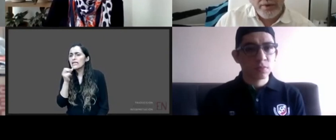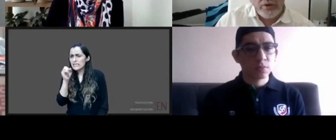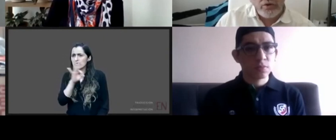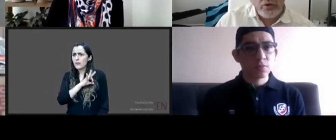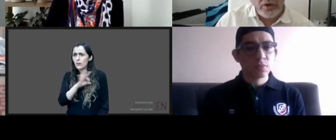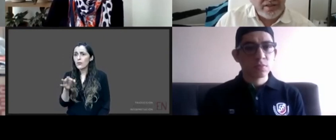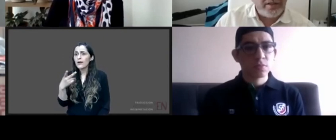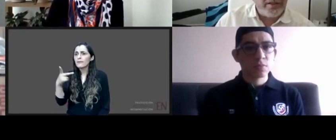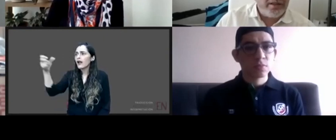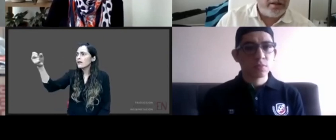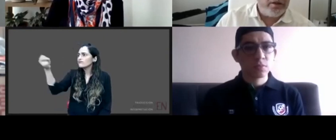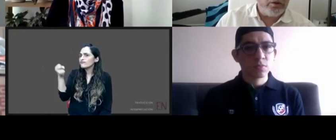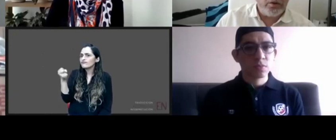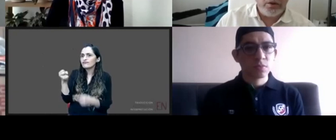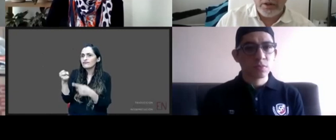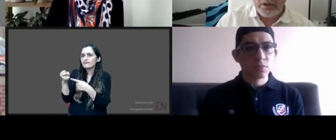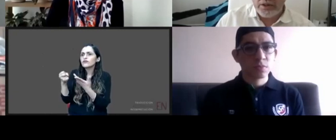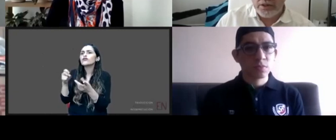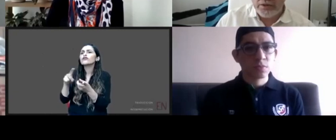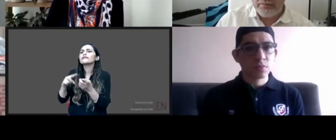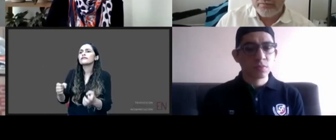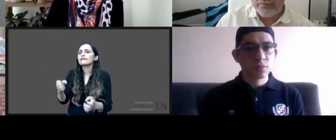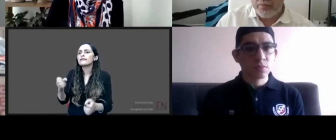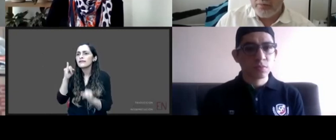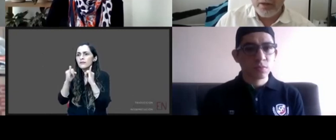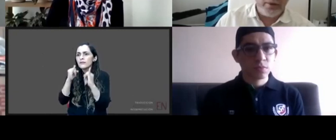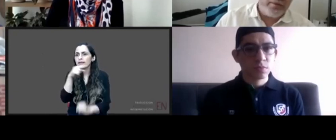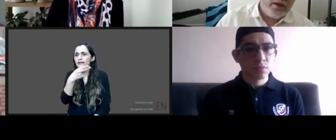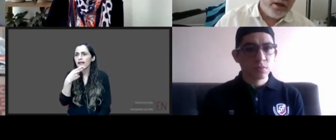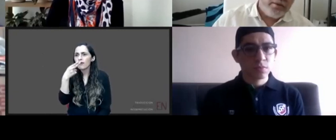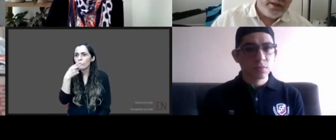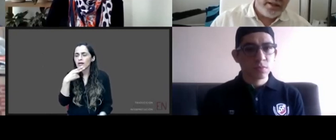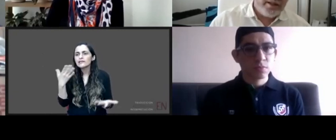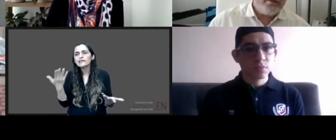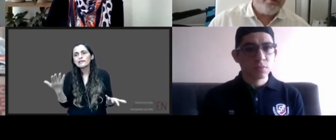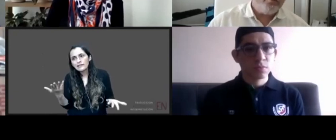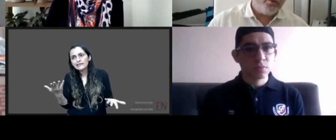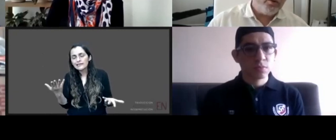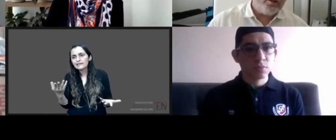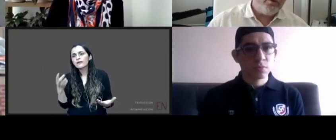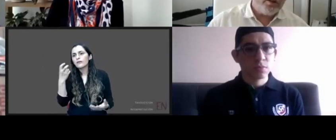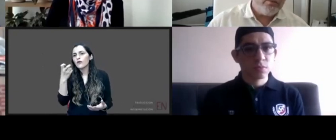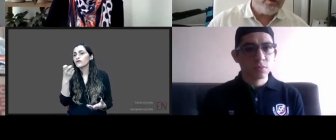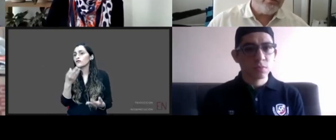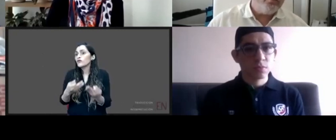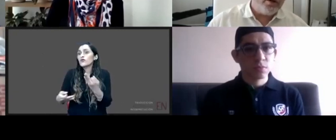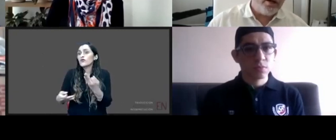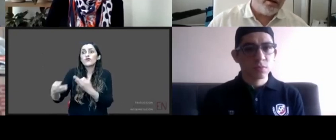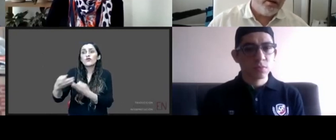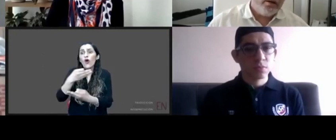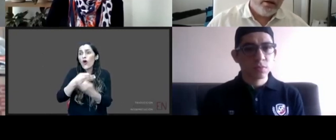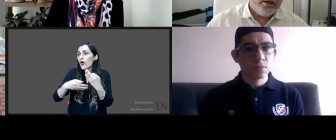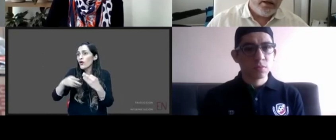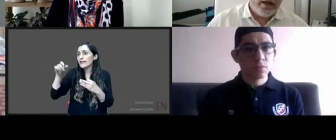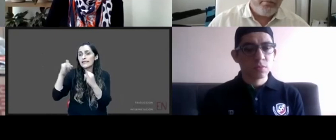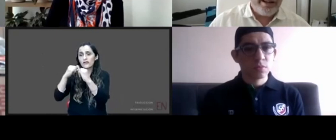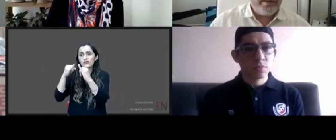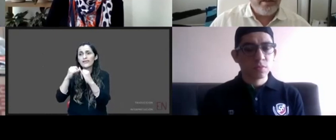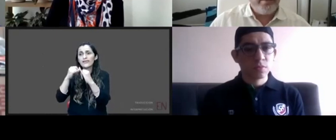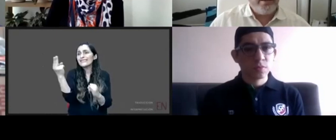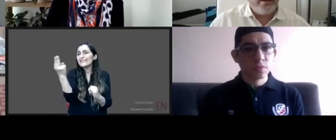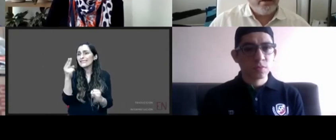No veo yo en ese sentido, más bien, en términos positivos, tenemos que buscar